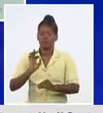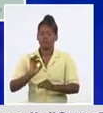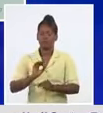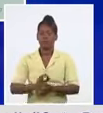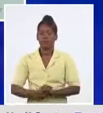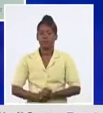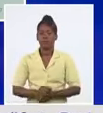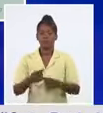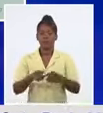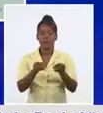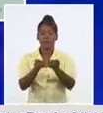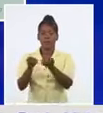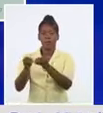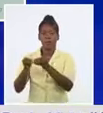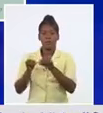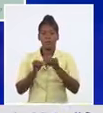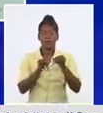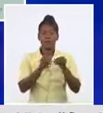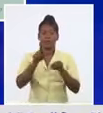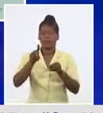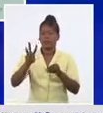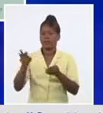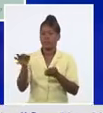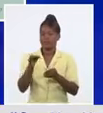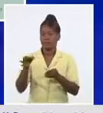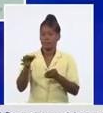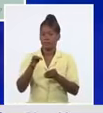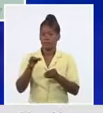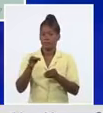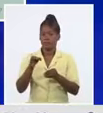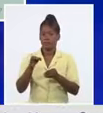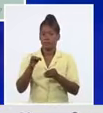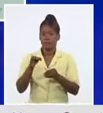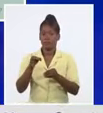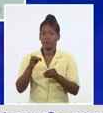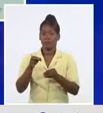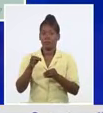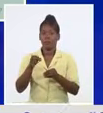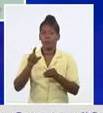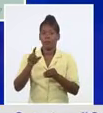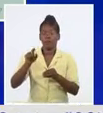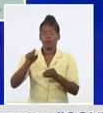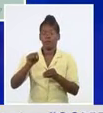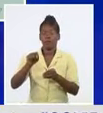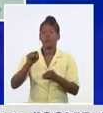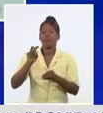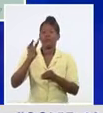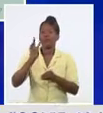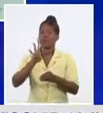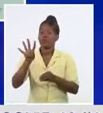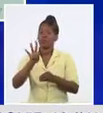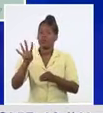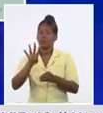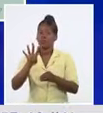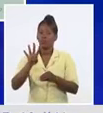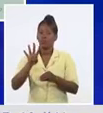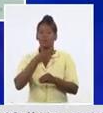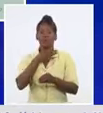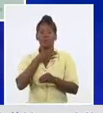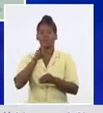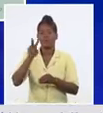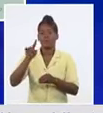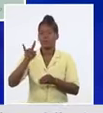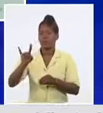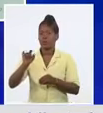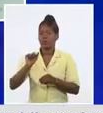una transmisión en sus 13 municipios. Manicaragua hoy reporta 44 casos, Encrucijada 29, al igual